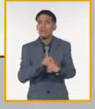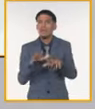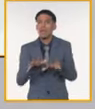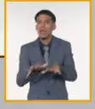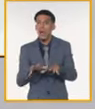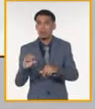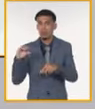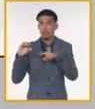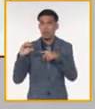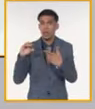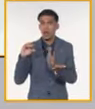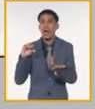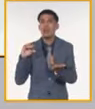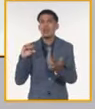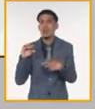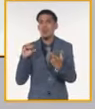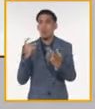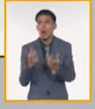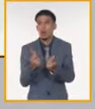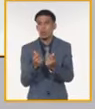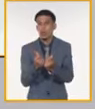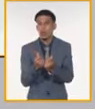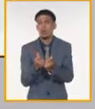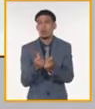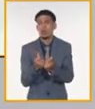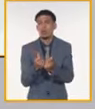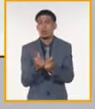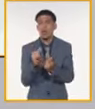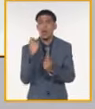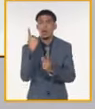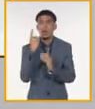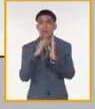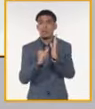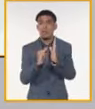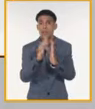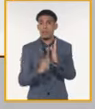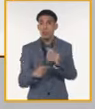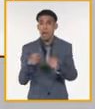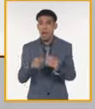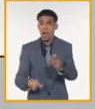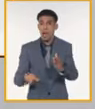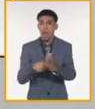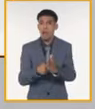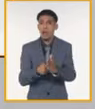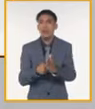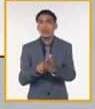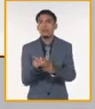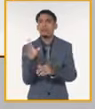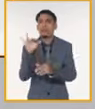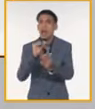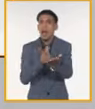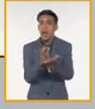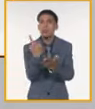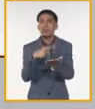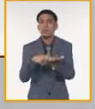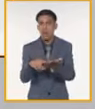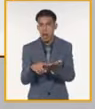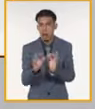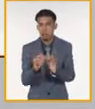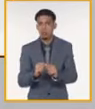a a a a pagar la periodicidad le van a pagar mensual le van a pagar diario le van a pagar eh eh semanal las